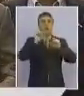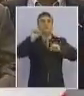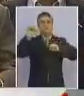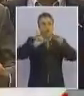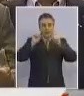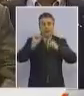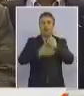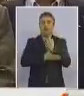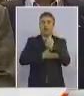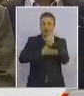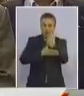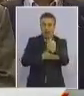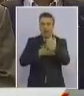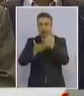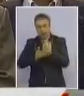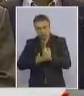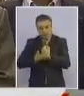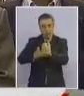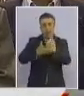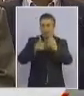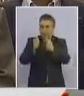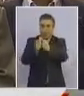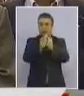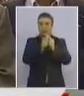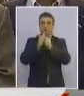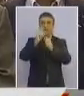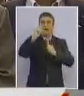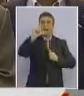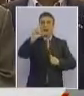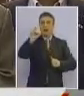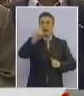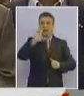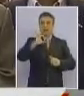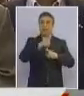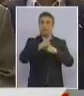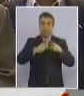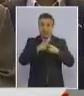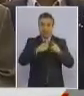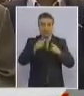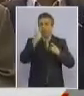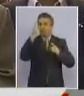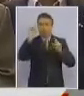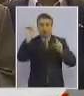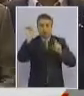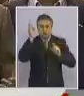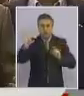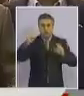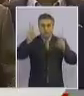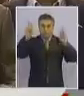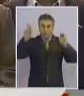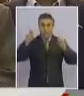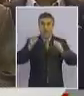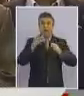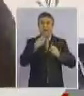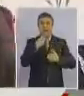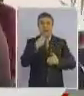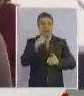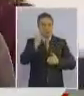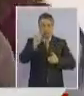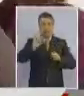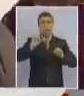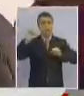de ayudar de acompañar a la clase media no es solamente en materia de vivienda es una política integral